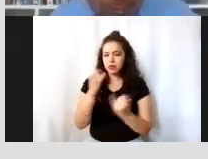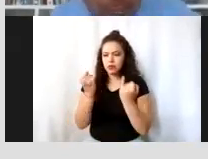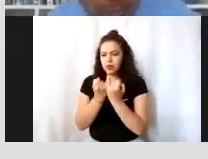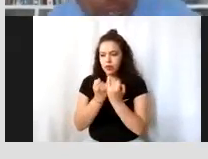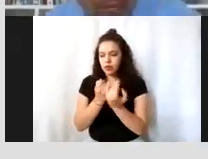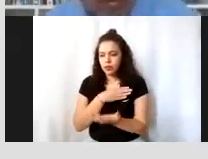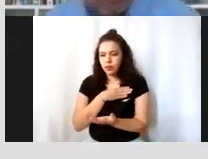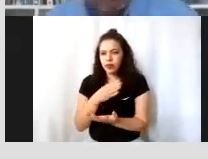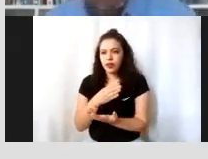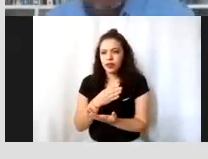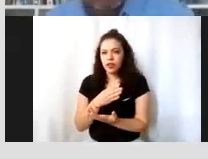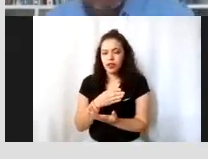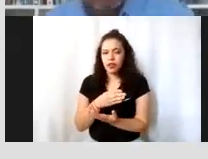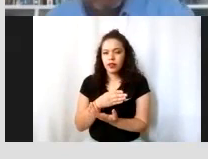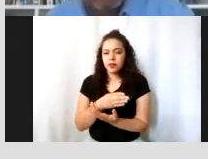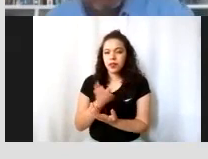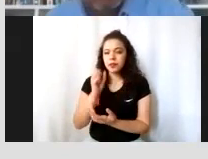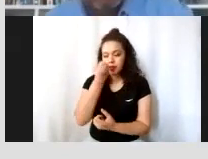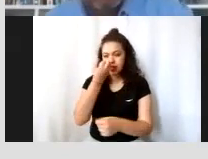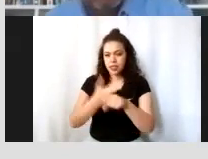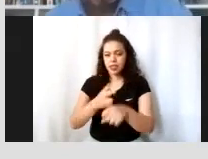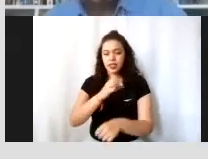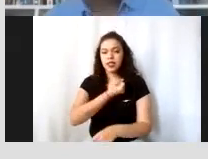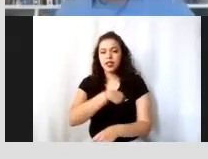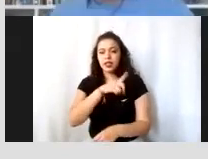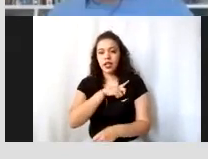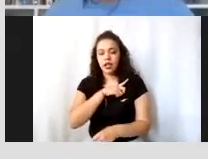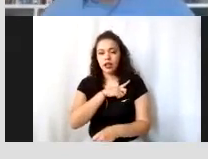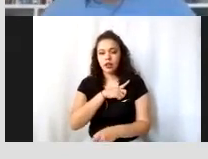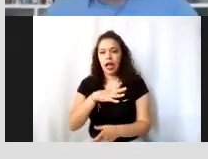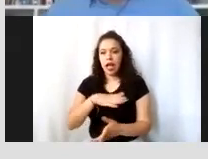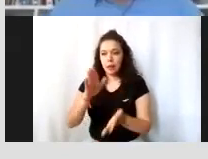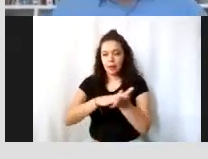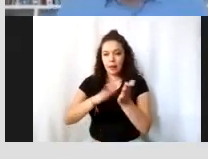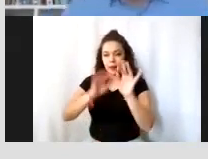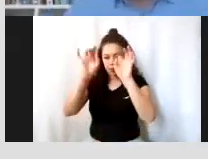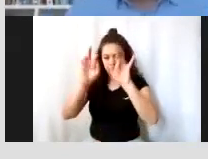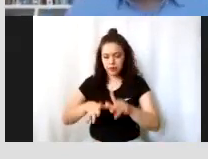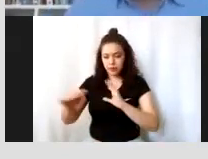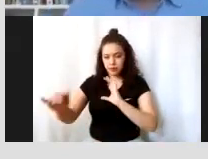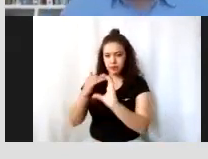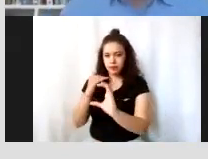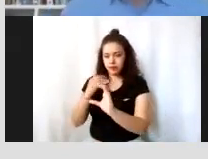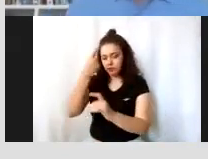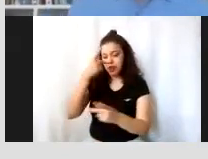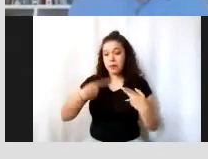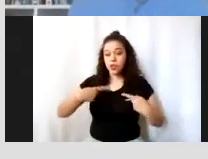De la misma Secretaría de Salud nos han llegado oficios de búsqueda de